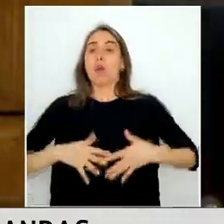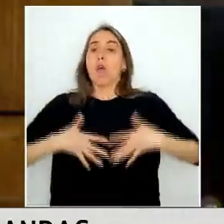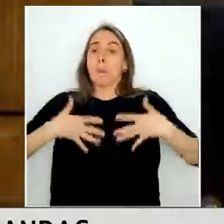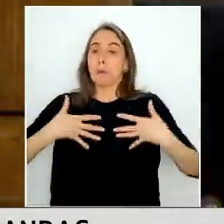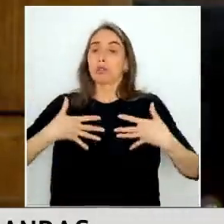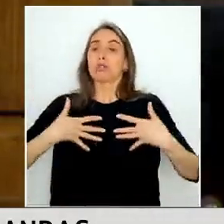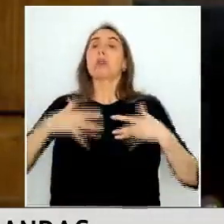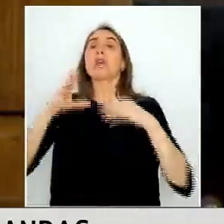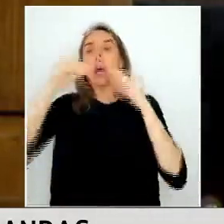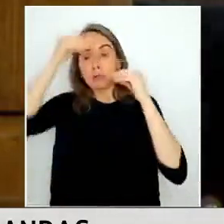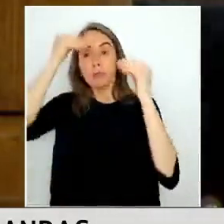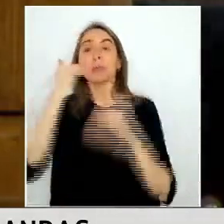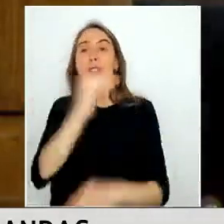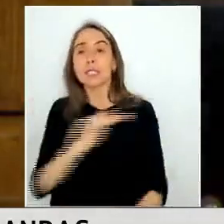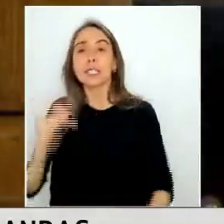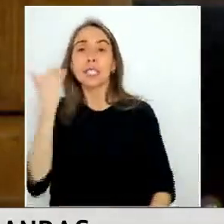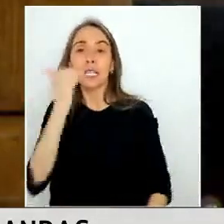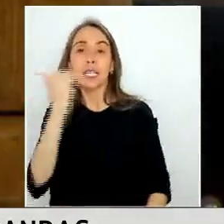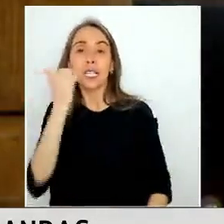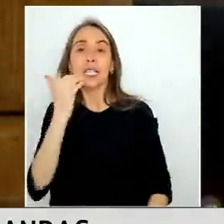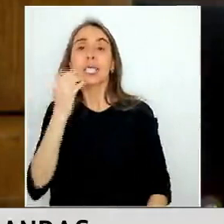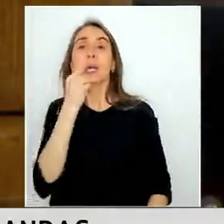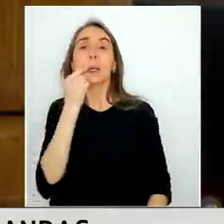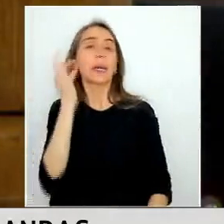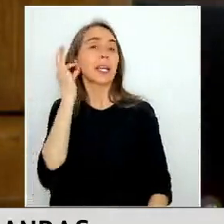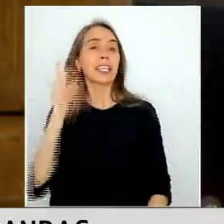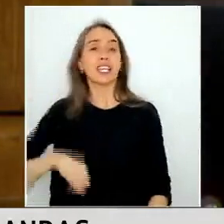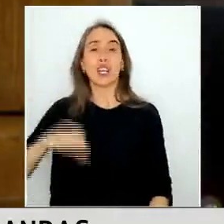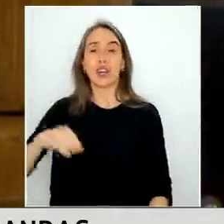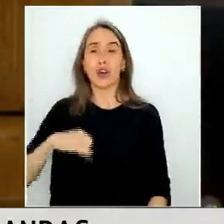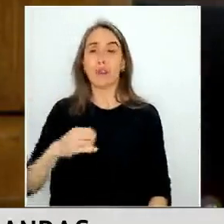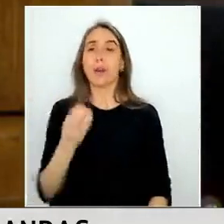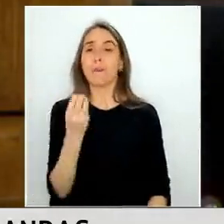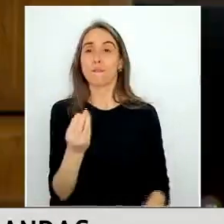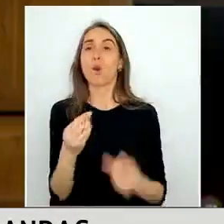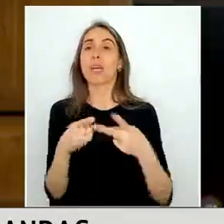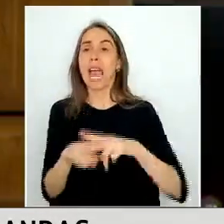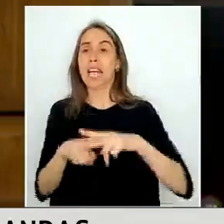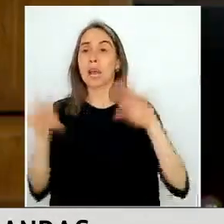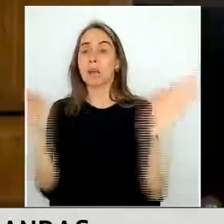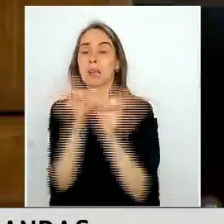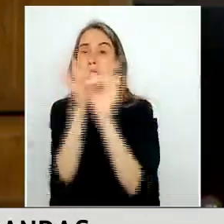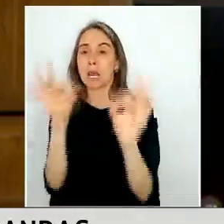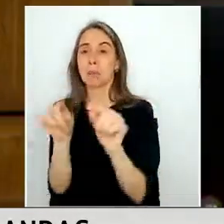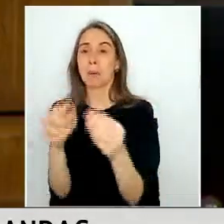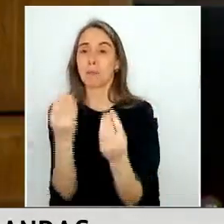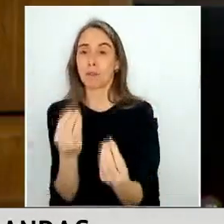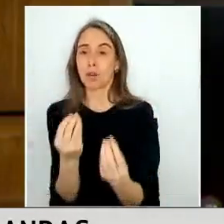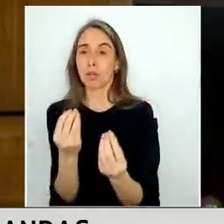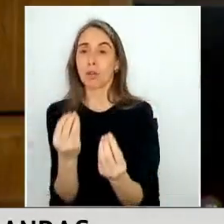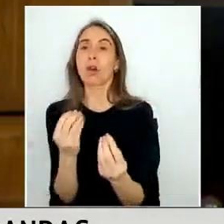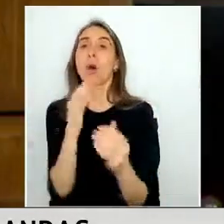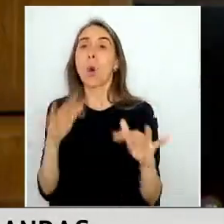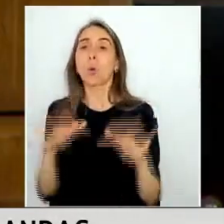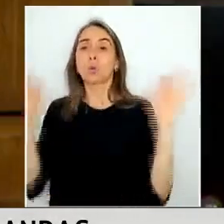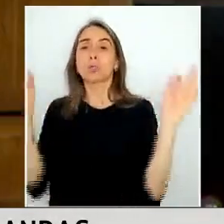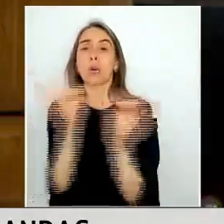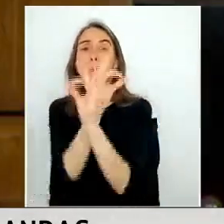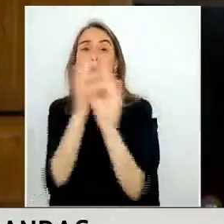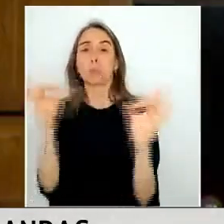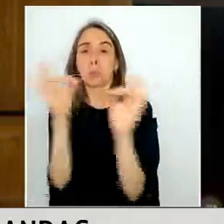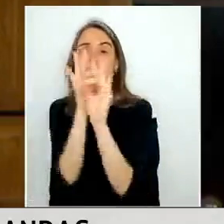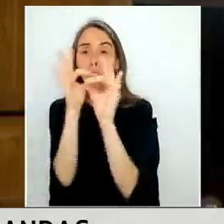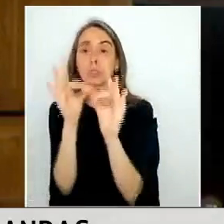niños niñas y adolescentes por por lo mismo creo que es una buena herramienta una buena instancia para usar la música como un mecanismo de